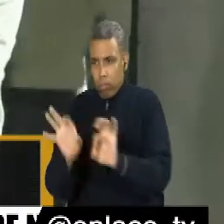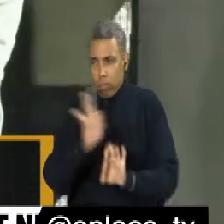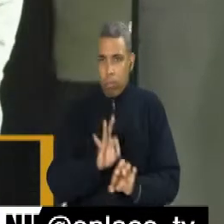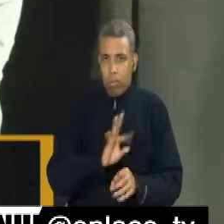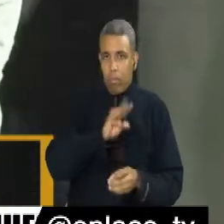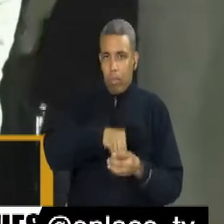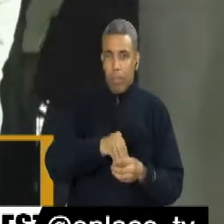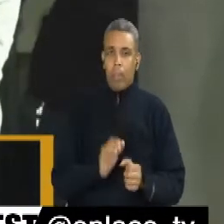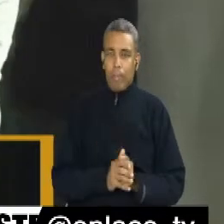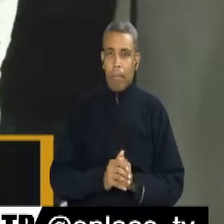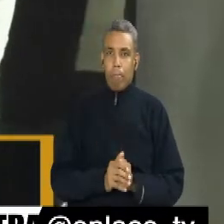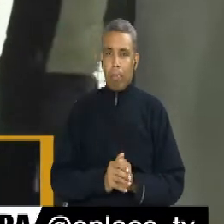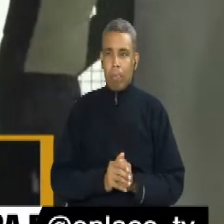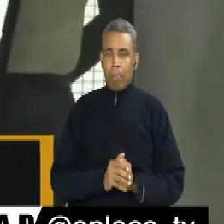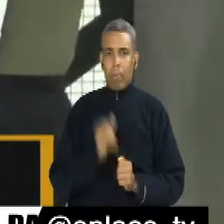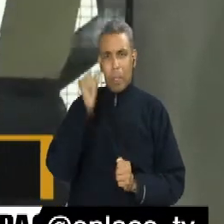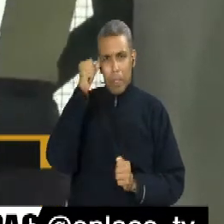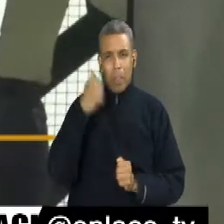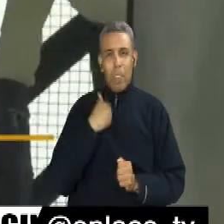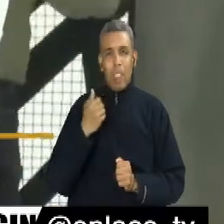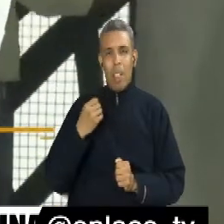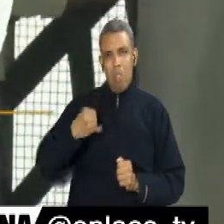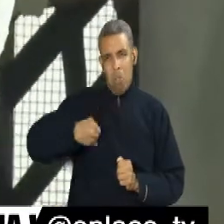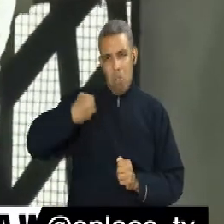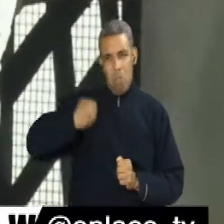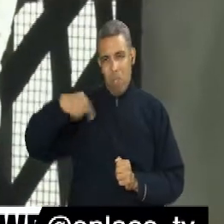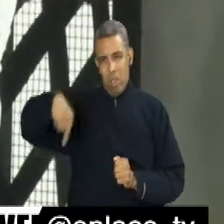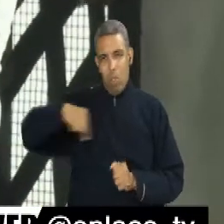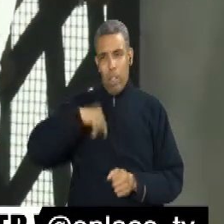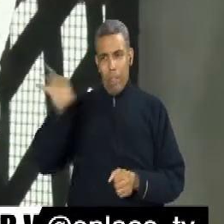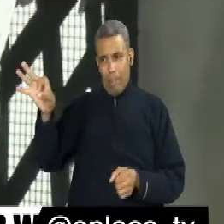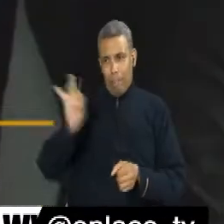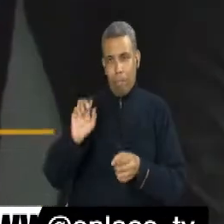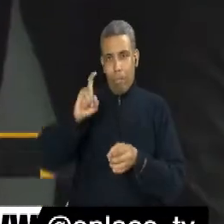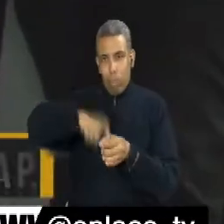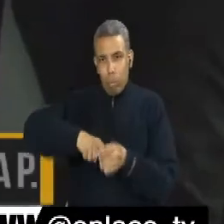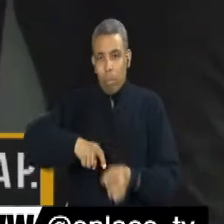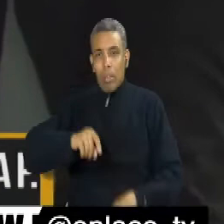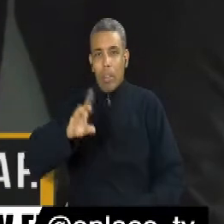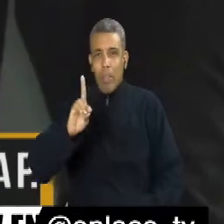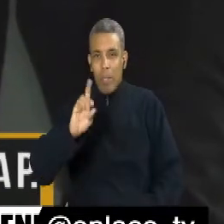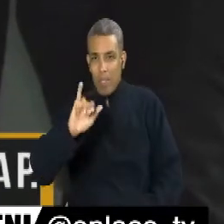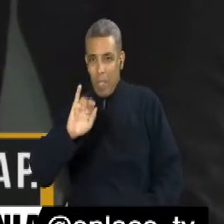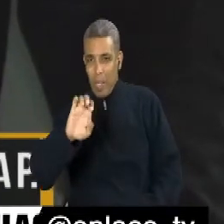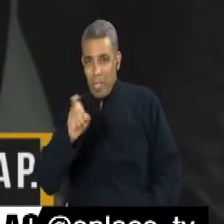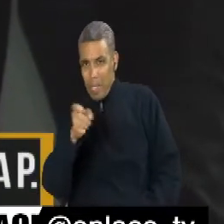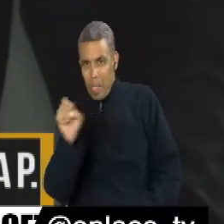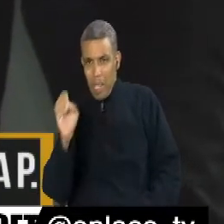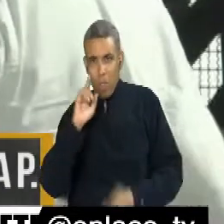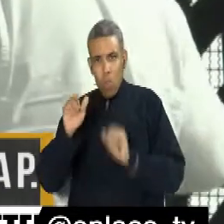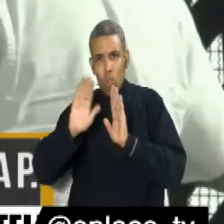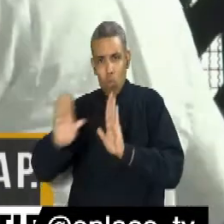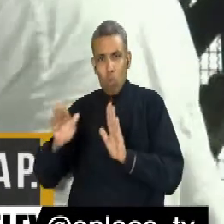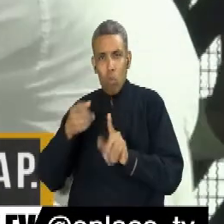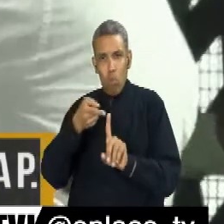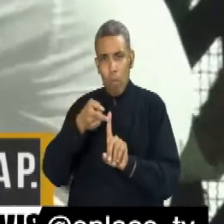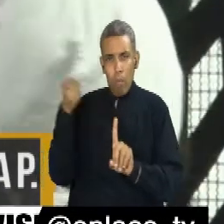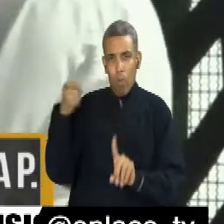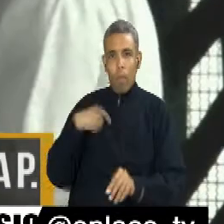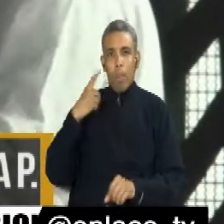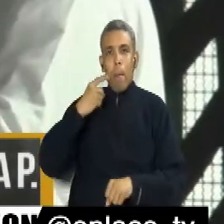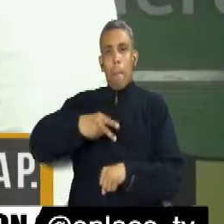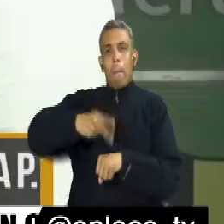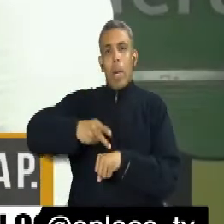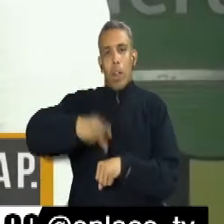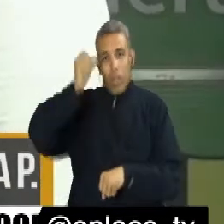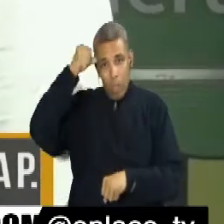volante paraguayo Diego Fabián Barreto, quien hoy inició labores de entrenamiento en el onceno aurinegro, el presidente del club, Carlos Orlando Ferreira, anunció que